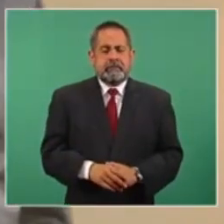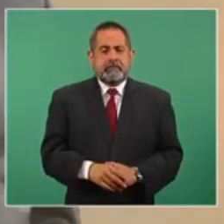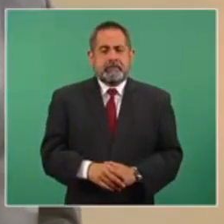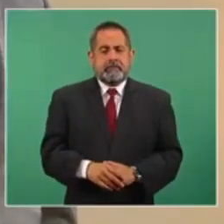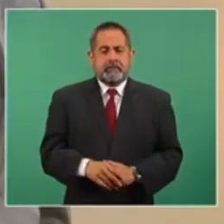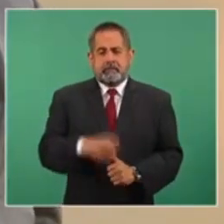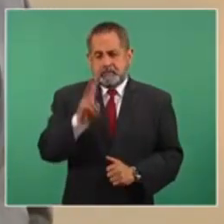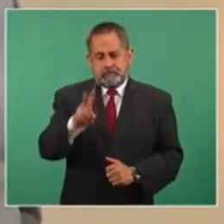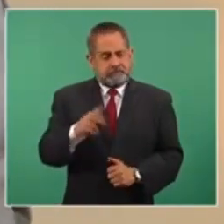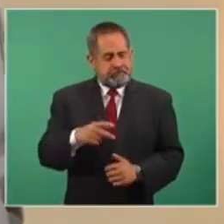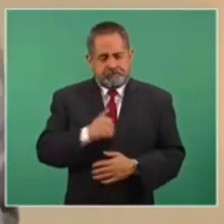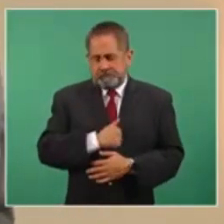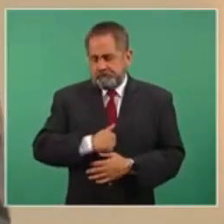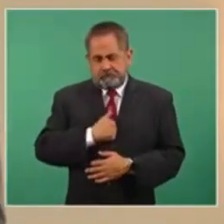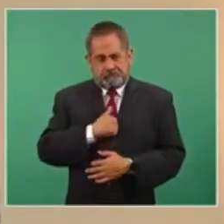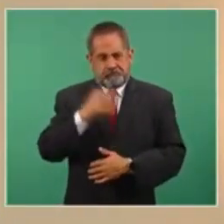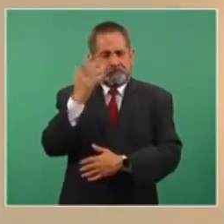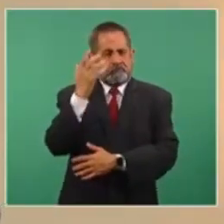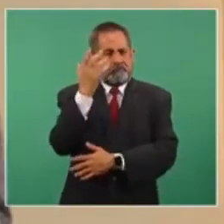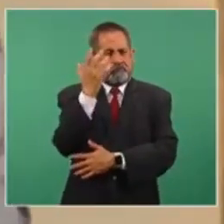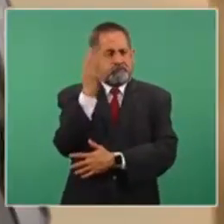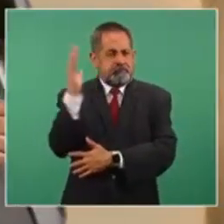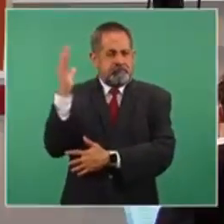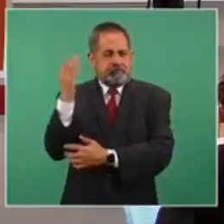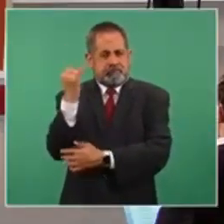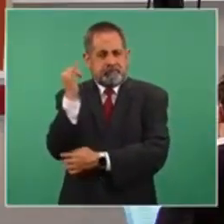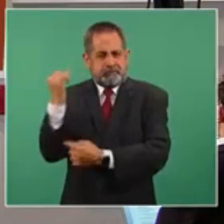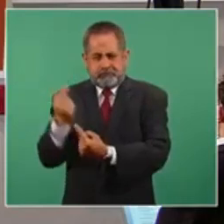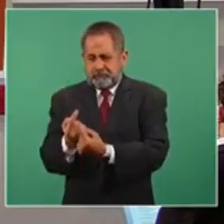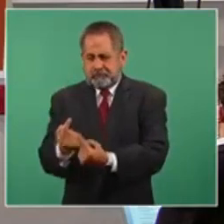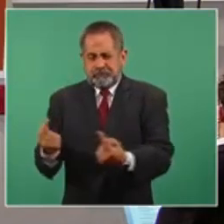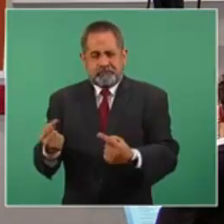el lamentable caso de la guardería ABC.